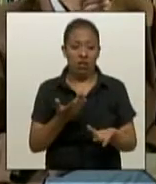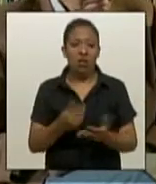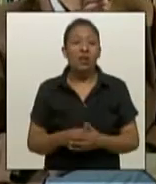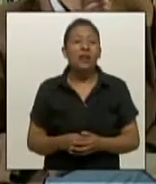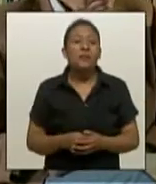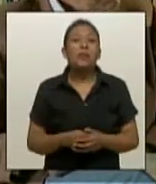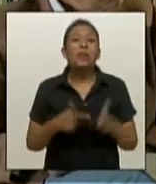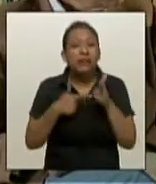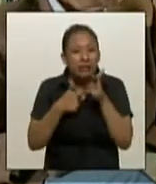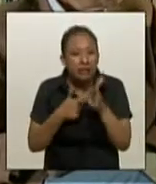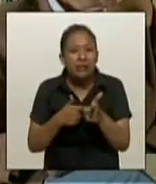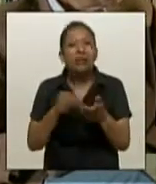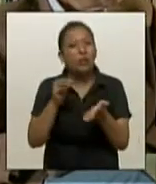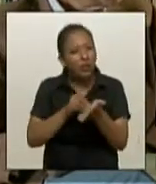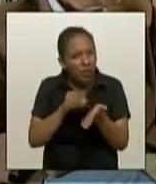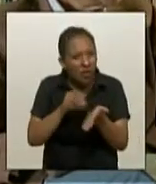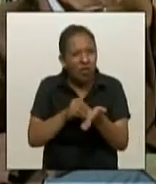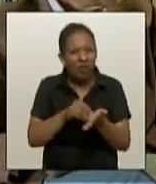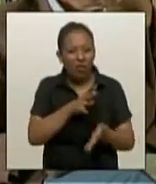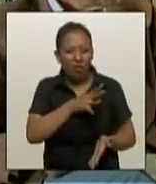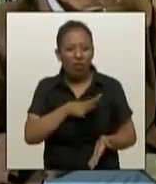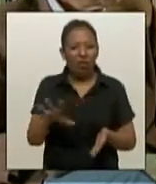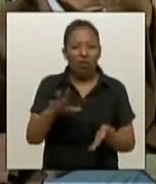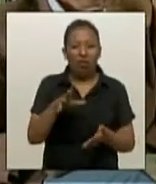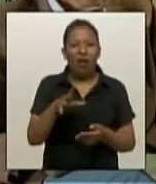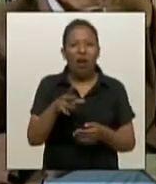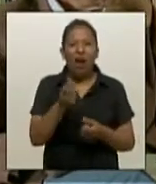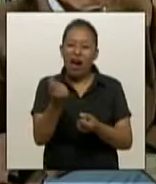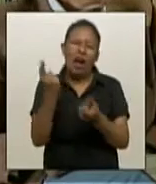Siguen negándole,